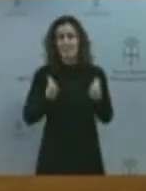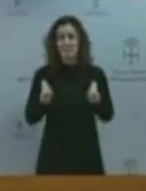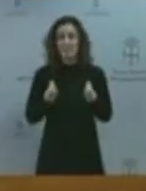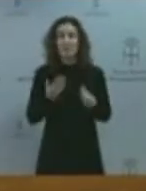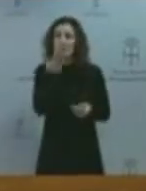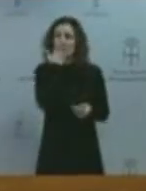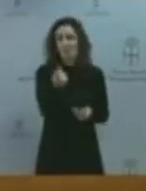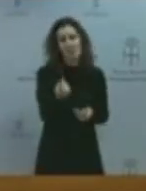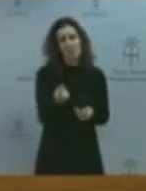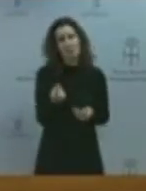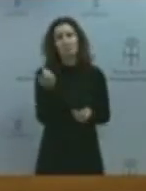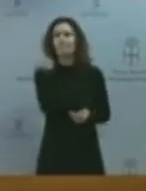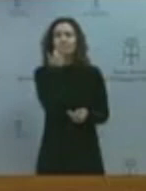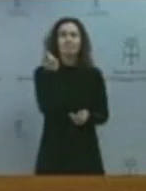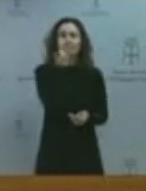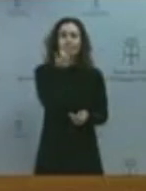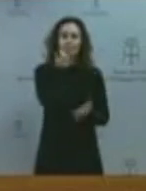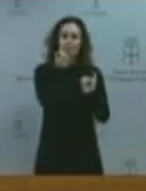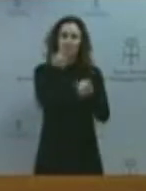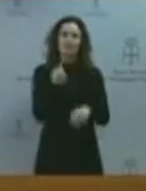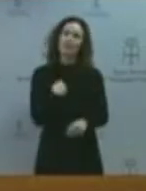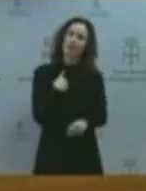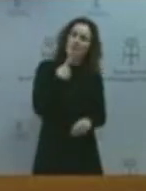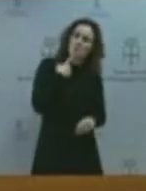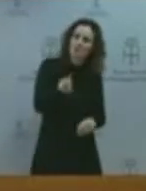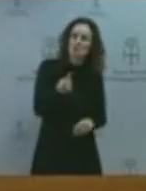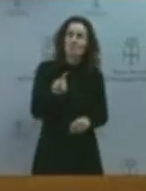para decir que vamos defender o occidente asturiano, pero a la hora de